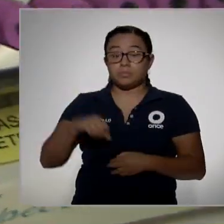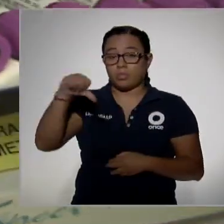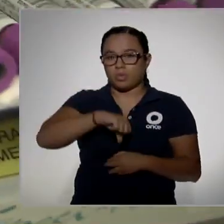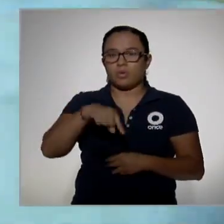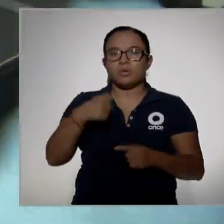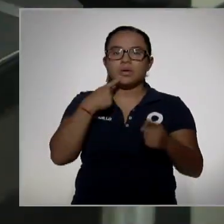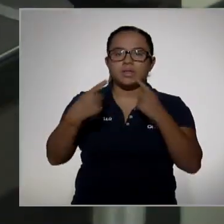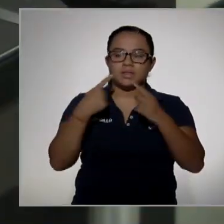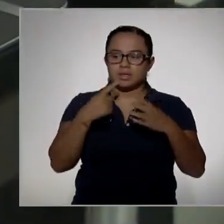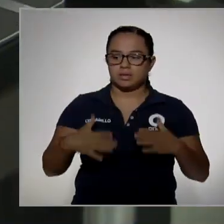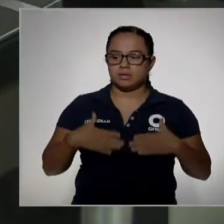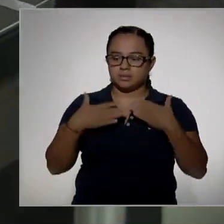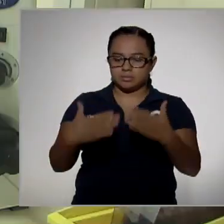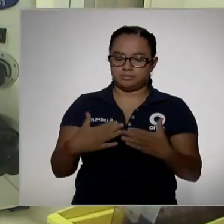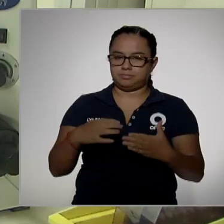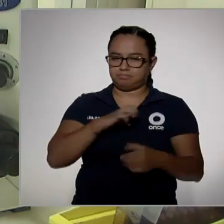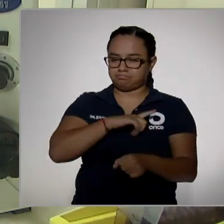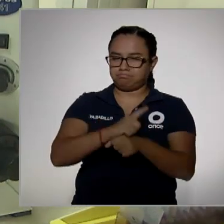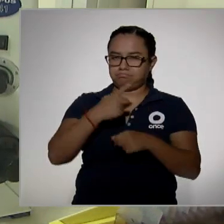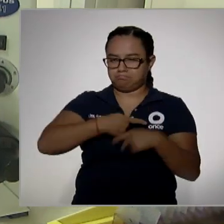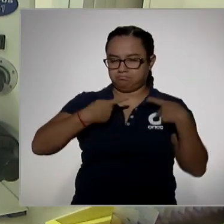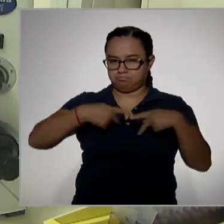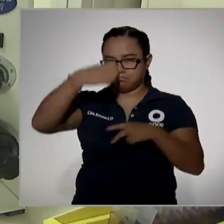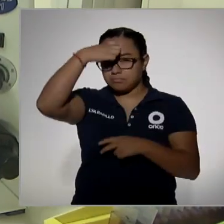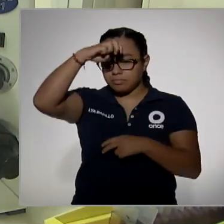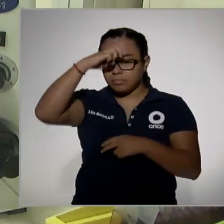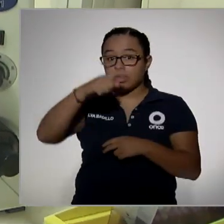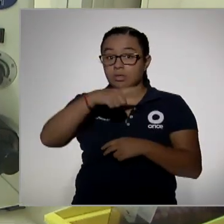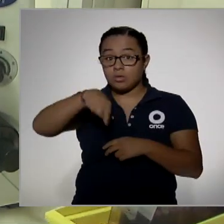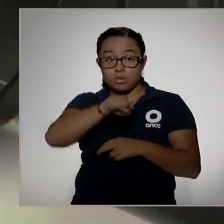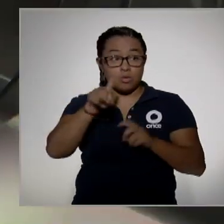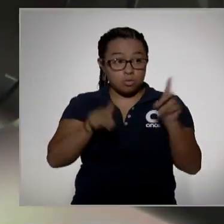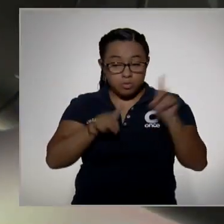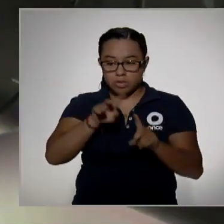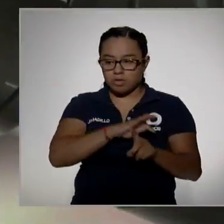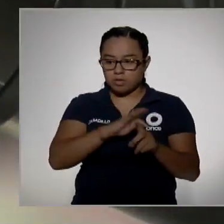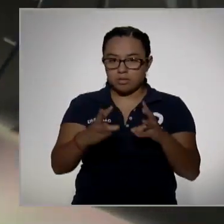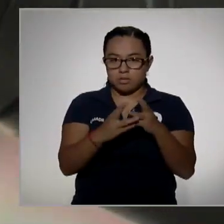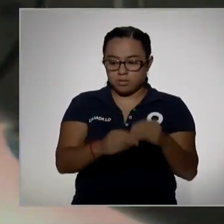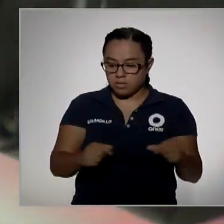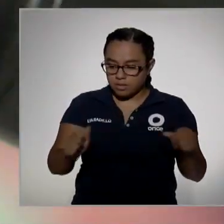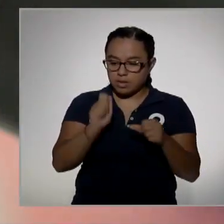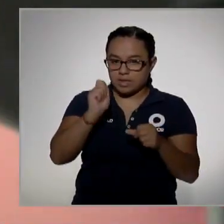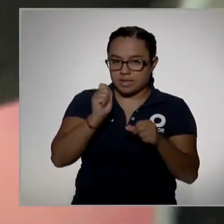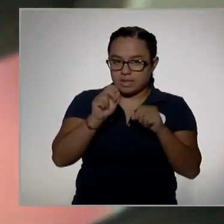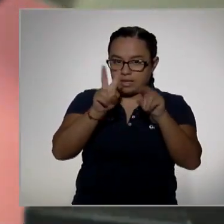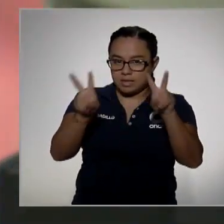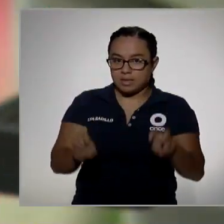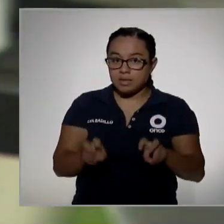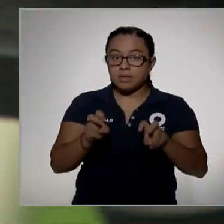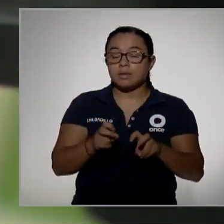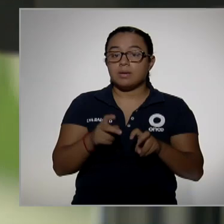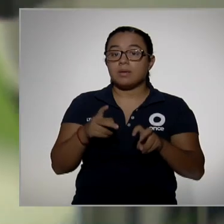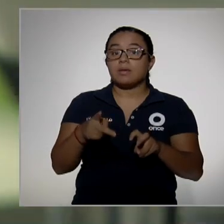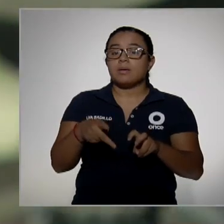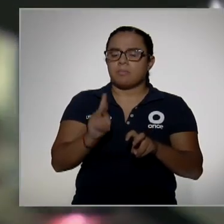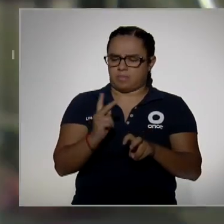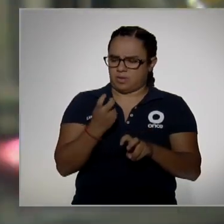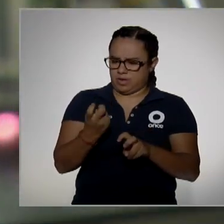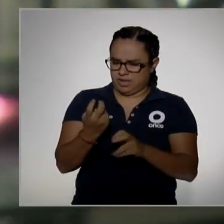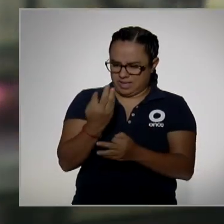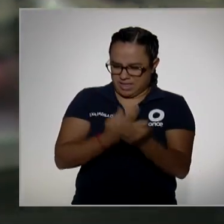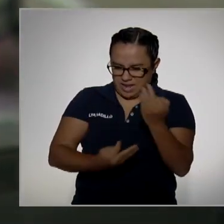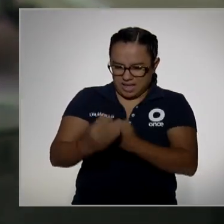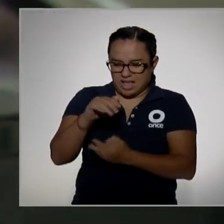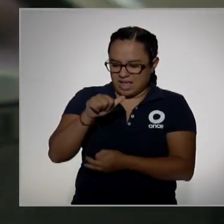confianza los especialistas resolverán todas las dudas relacionadas con este tema y nos explicarán por qué el tratamiento